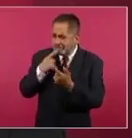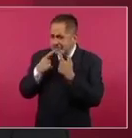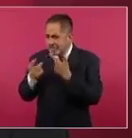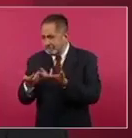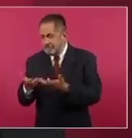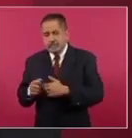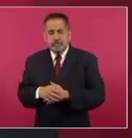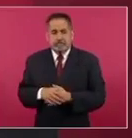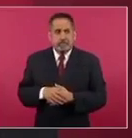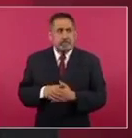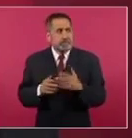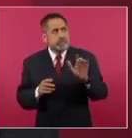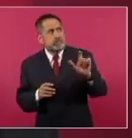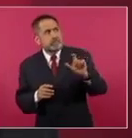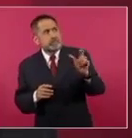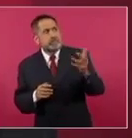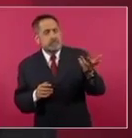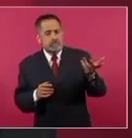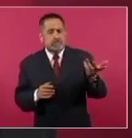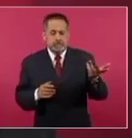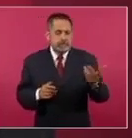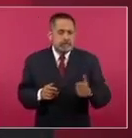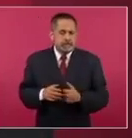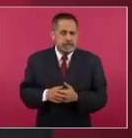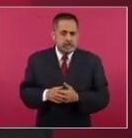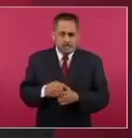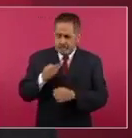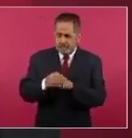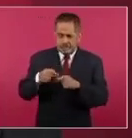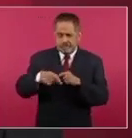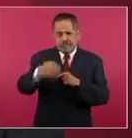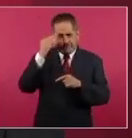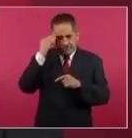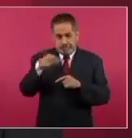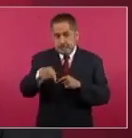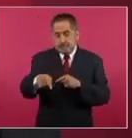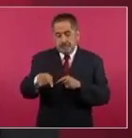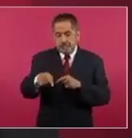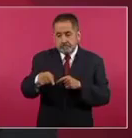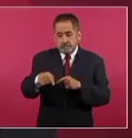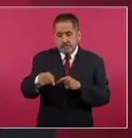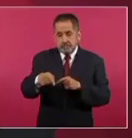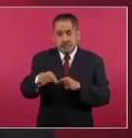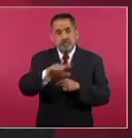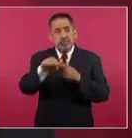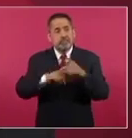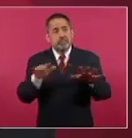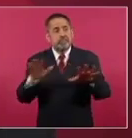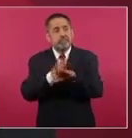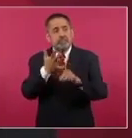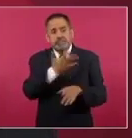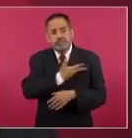y me dicen, es que si no lo logramos ahora con usted, ya no lo vamos a lograr.